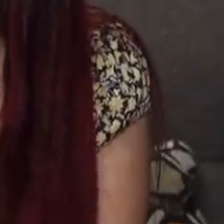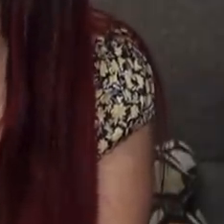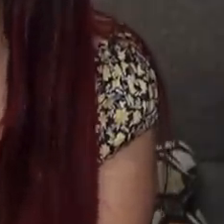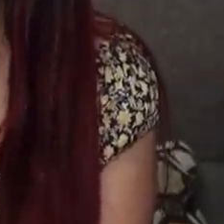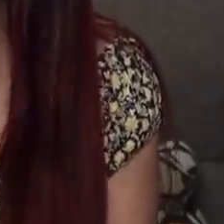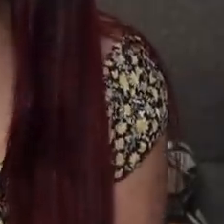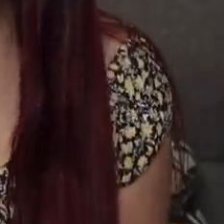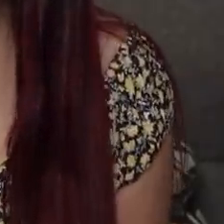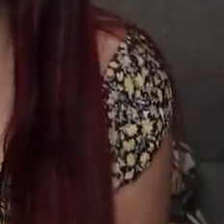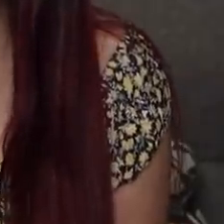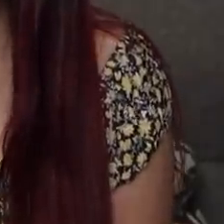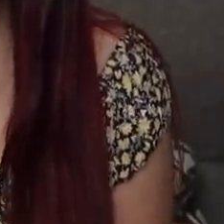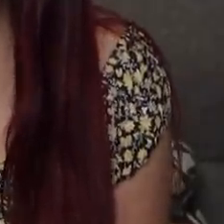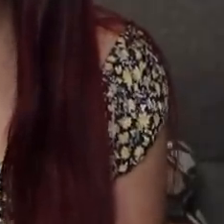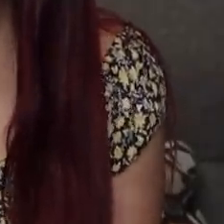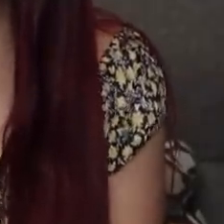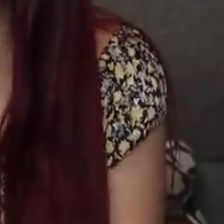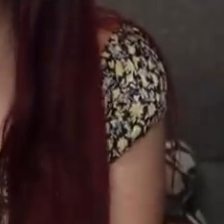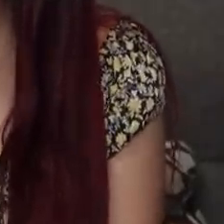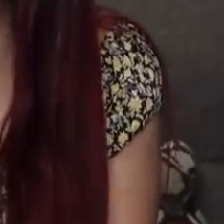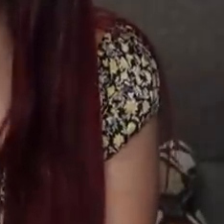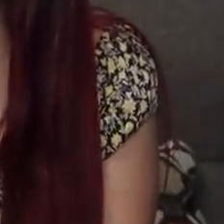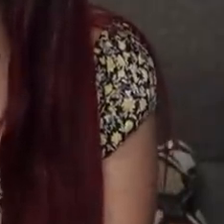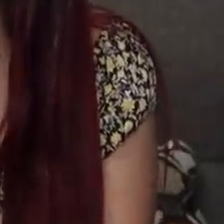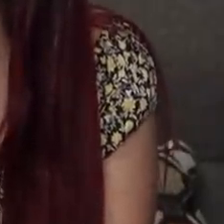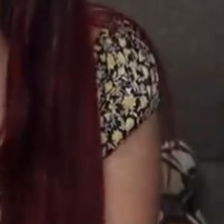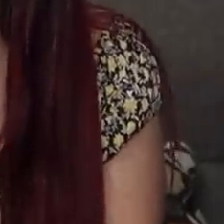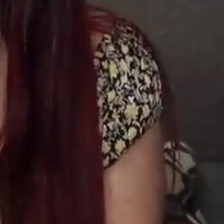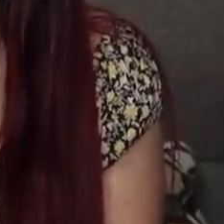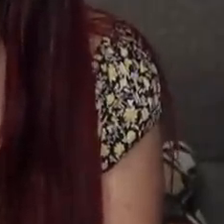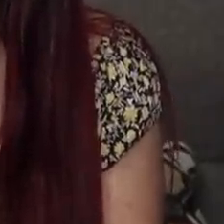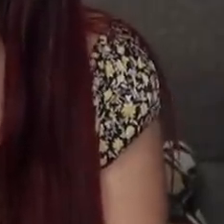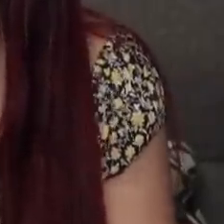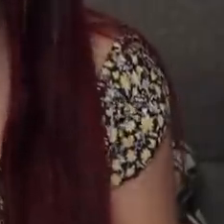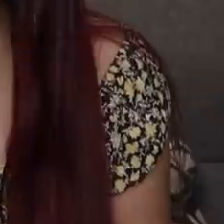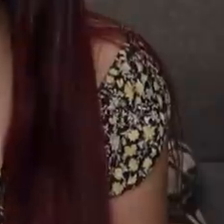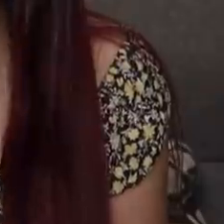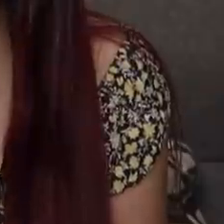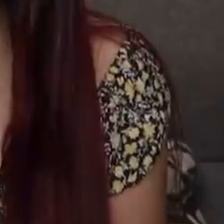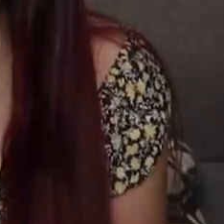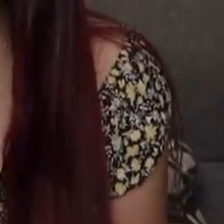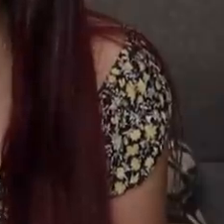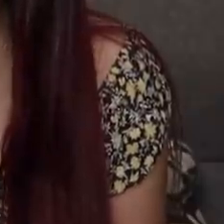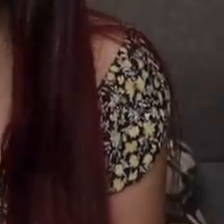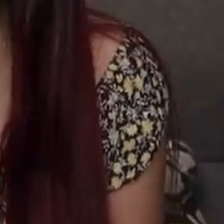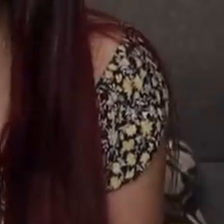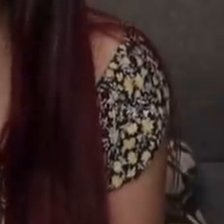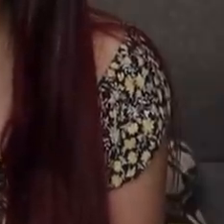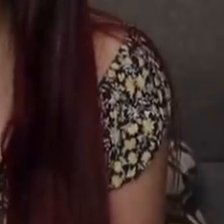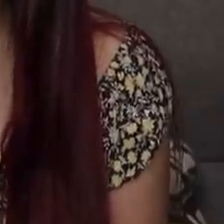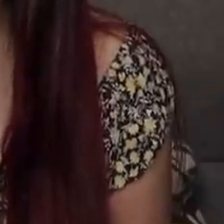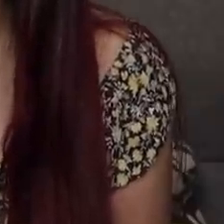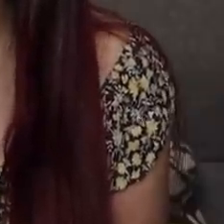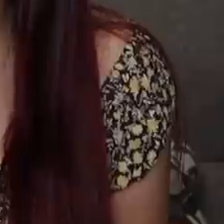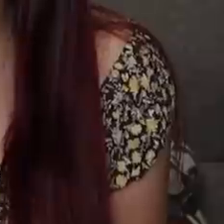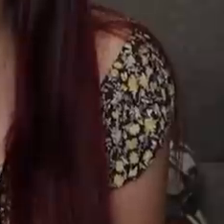cuento que el día de hoy Les traigo un video informativo y obviamente en el que también yo voy a reaccionar y es acerca de un saludo de felicitaciones que le